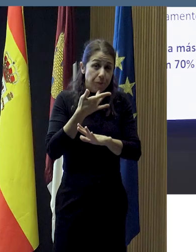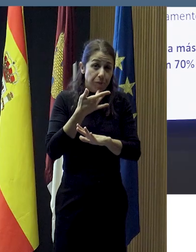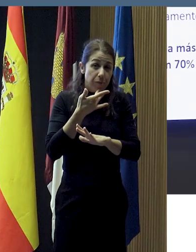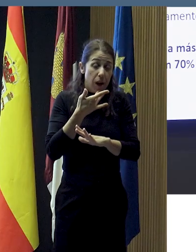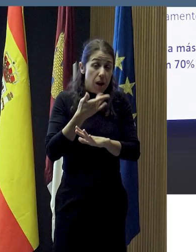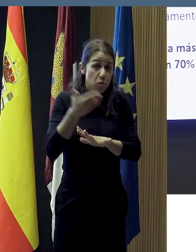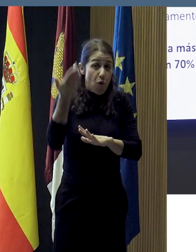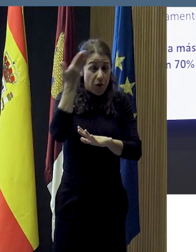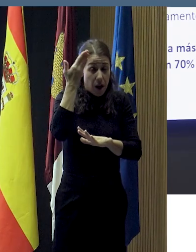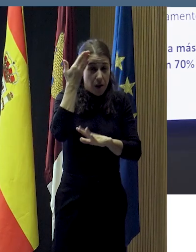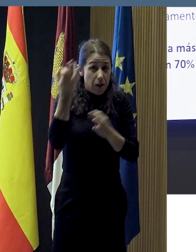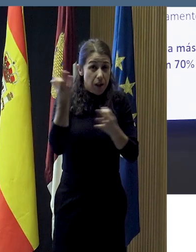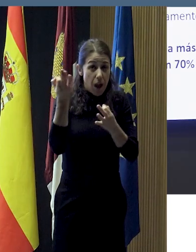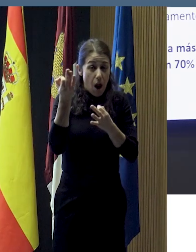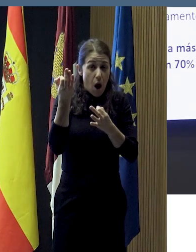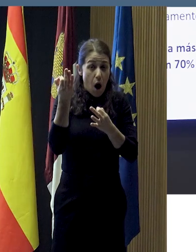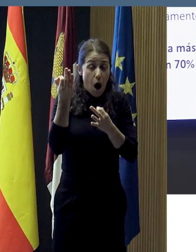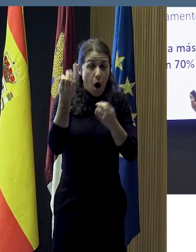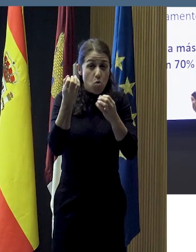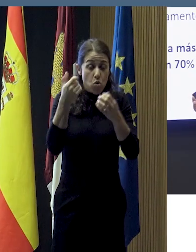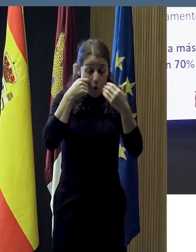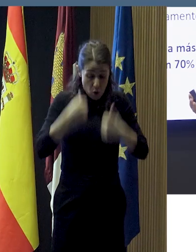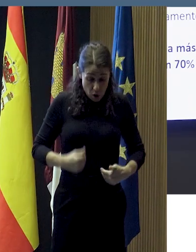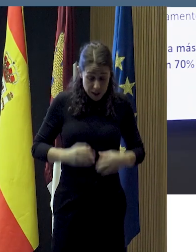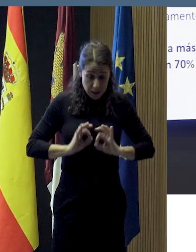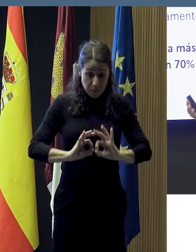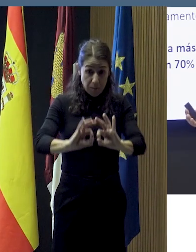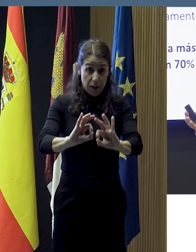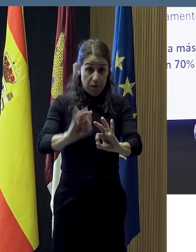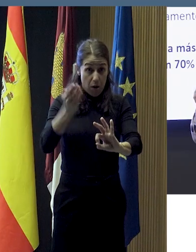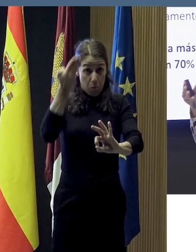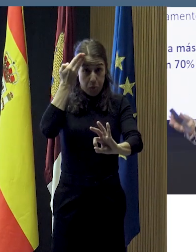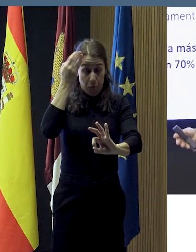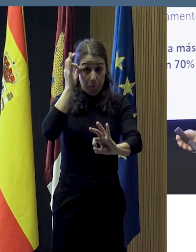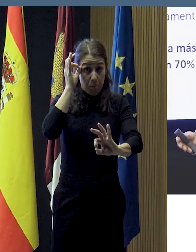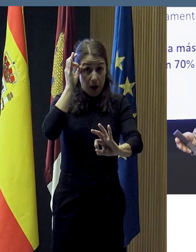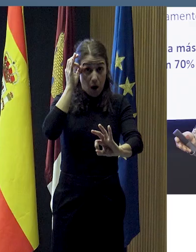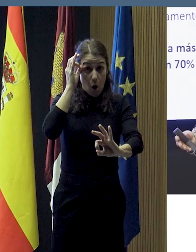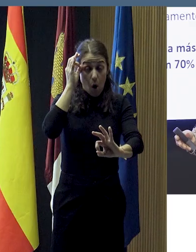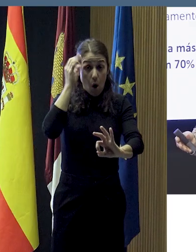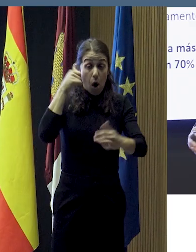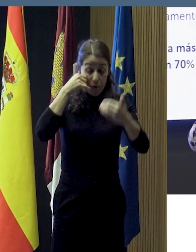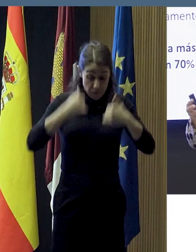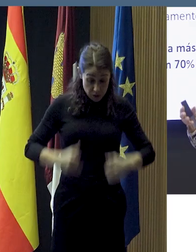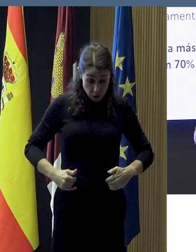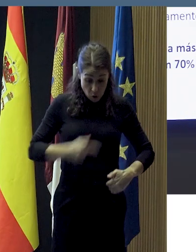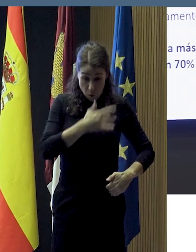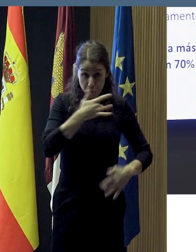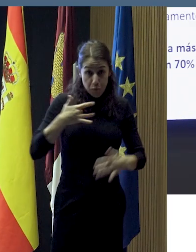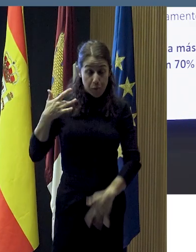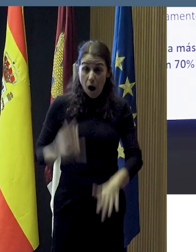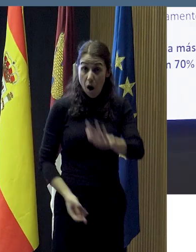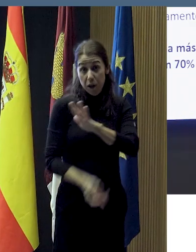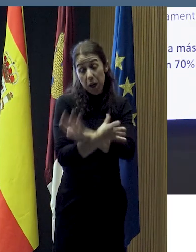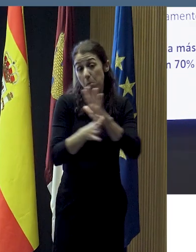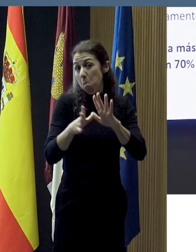un daño que va dirigido a un órgano específico, aunque puede tener su origen en cualquier otra parte de nuestro organismo. Y ahí hay mucha